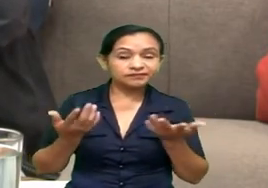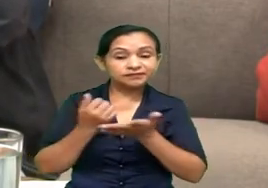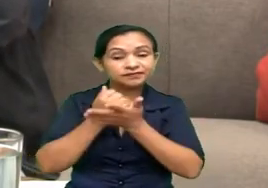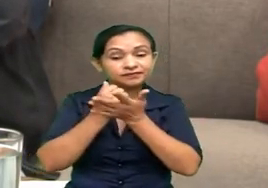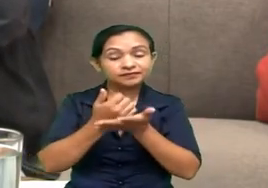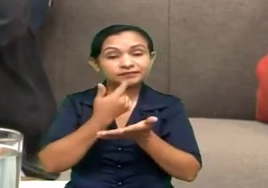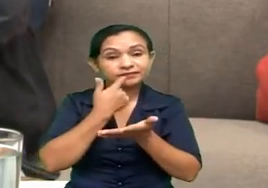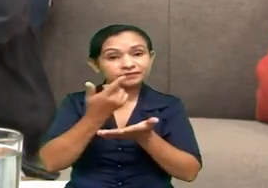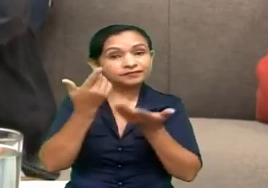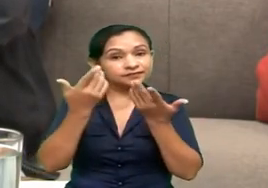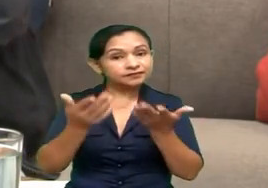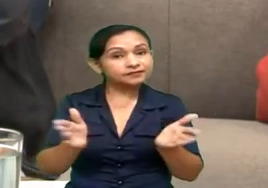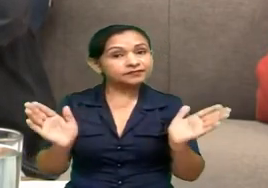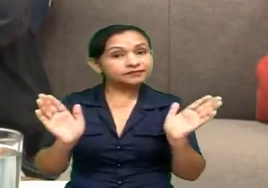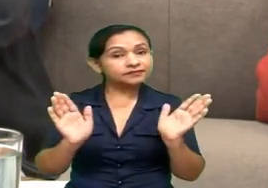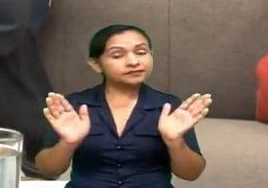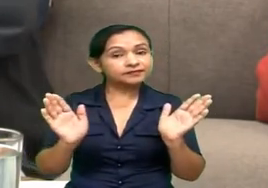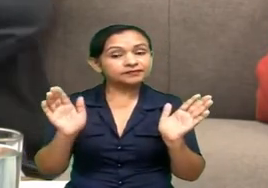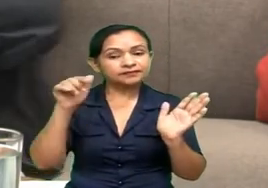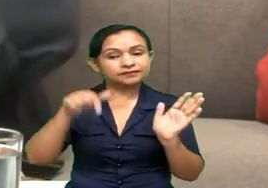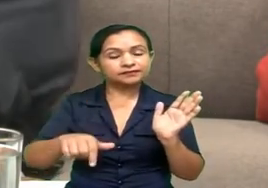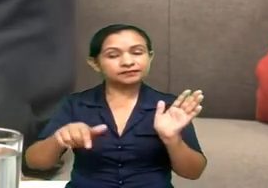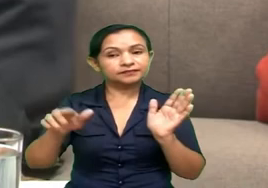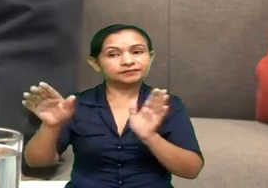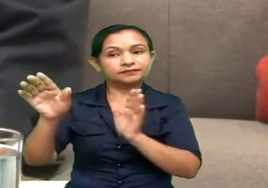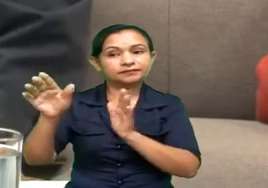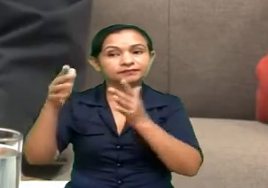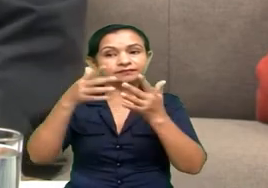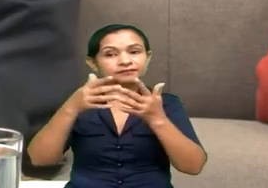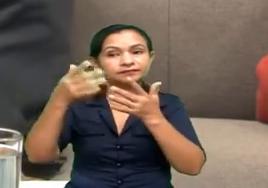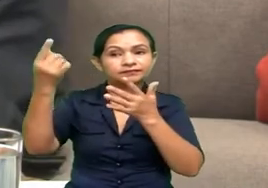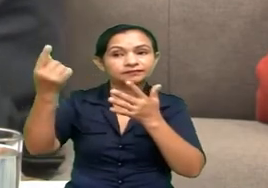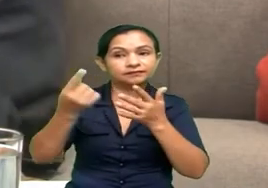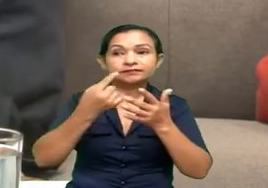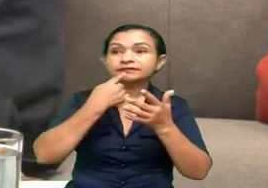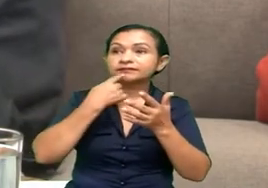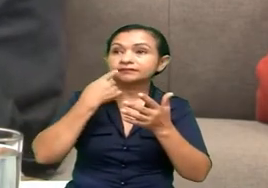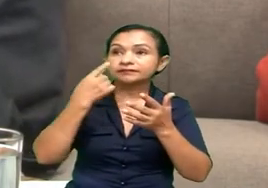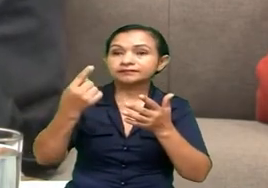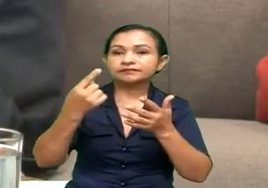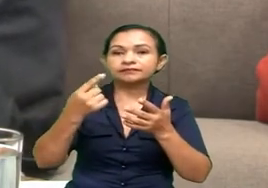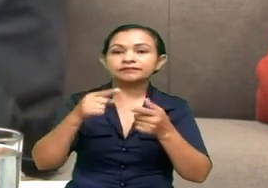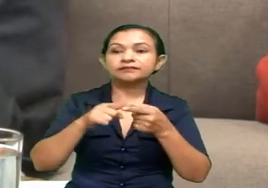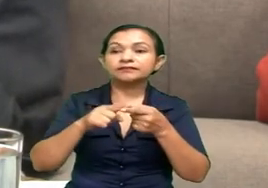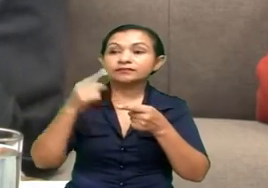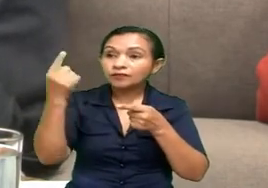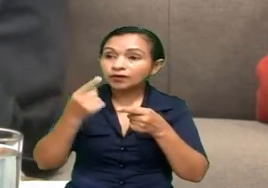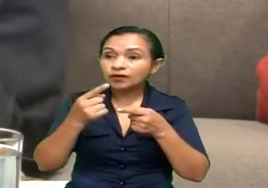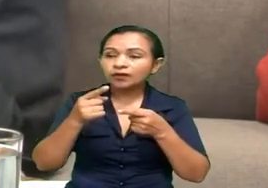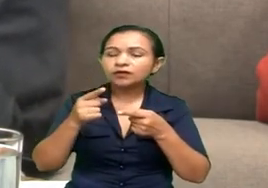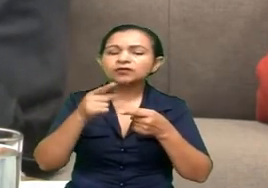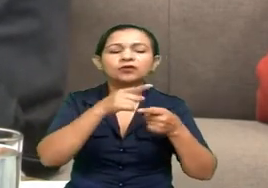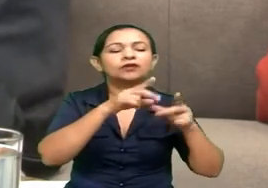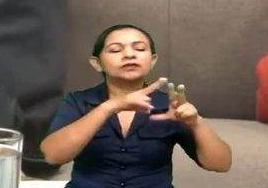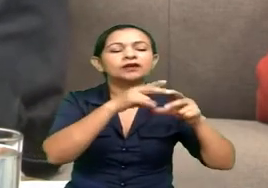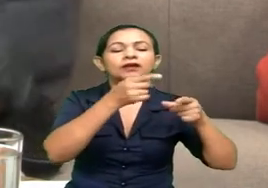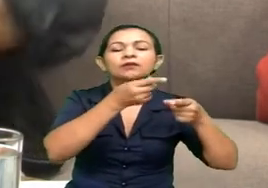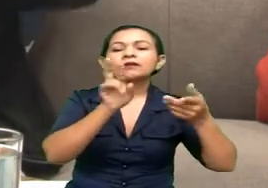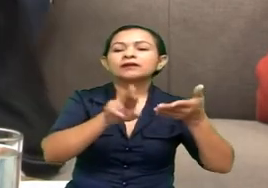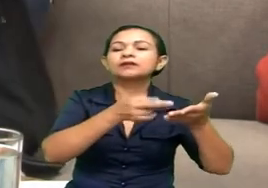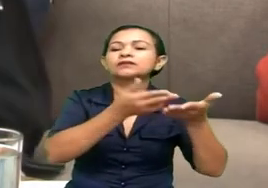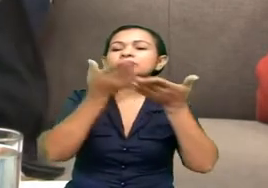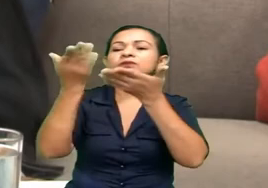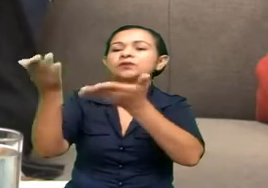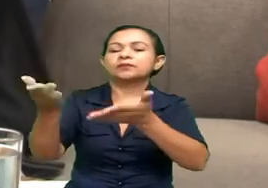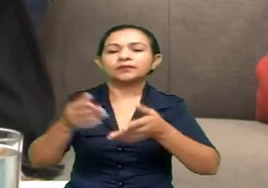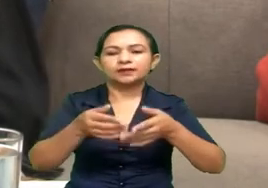dicho, porque a cada norteamericano que venía se le decía que se le iba a entregar no sé cuántas hectáreas de tierra, que se le iba a